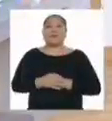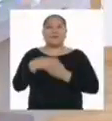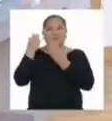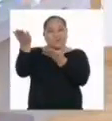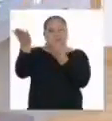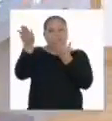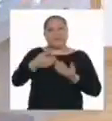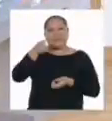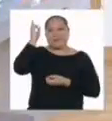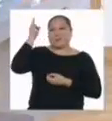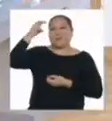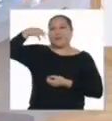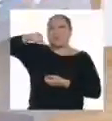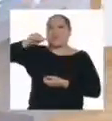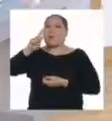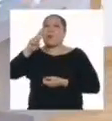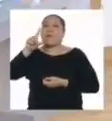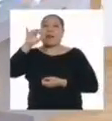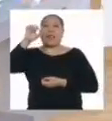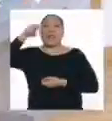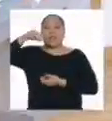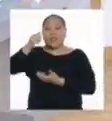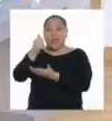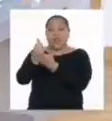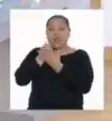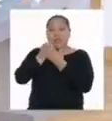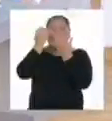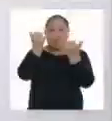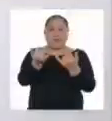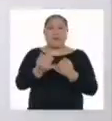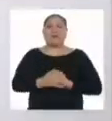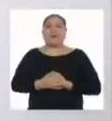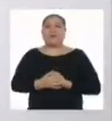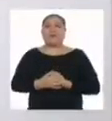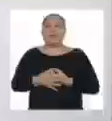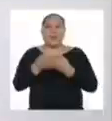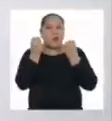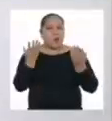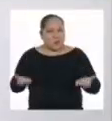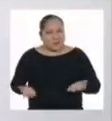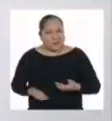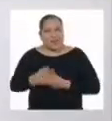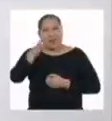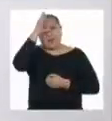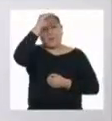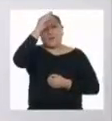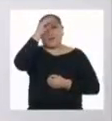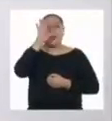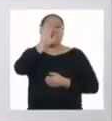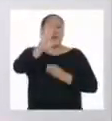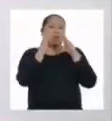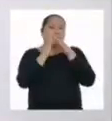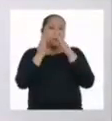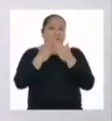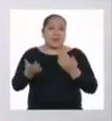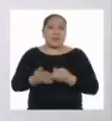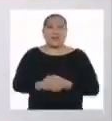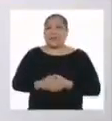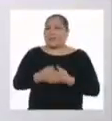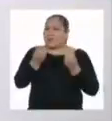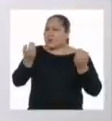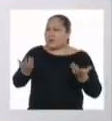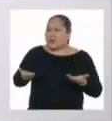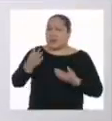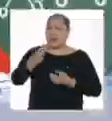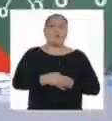darle la bienvenida a la profesora Marlene, que nos ayudará el día de hoy. ¿Cómo están, chicas y chicos en sus casas? ¿Qué